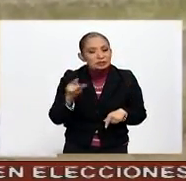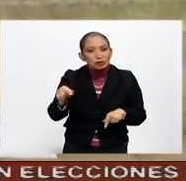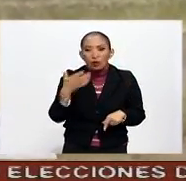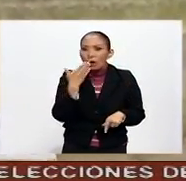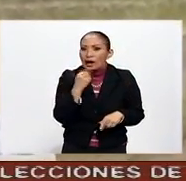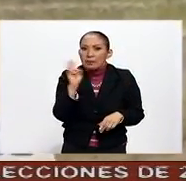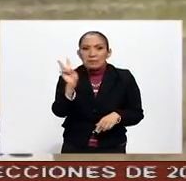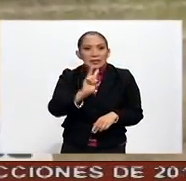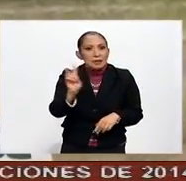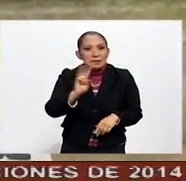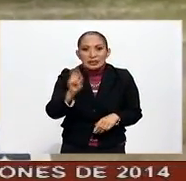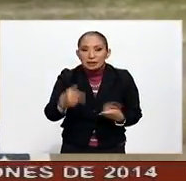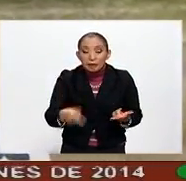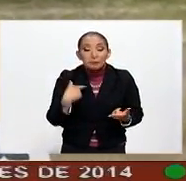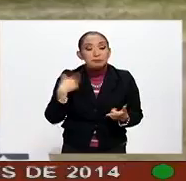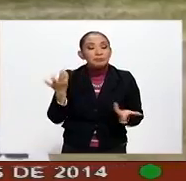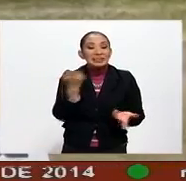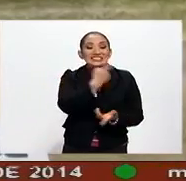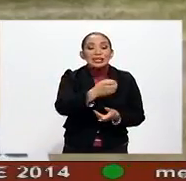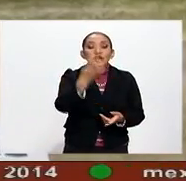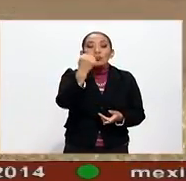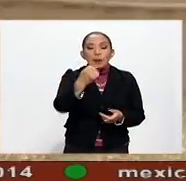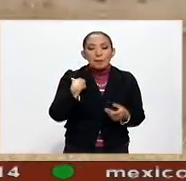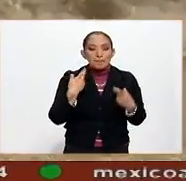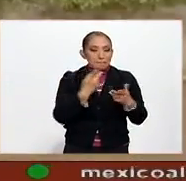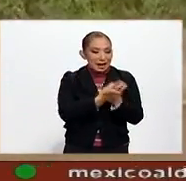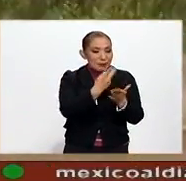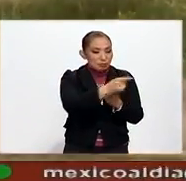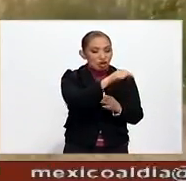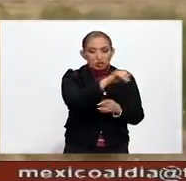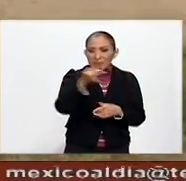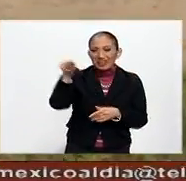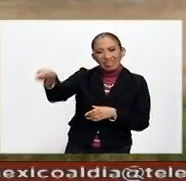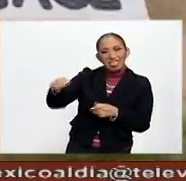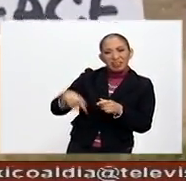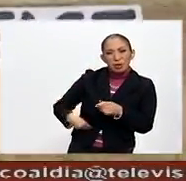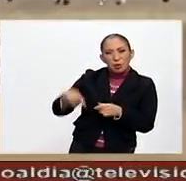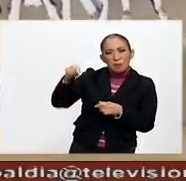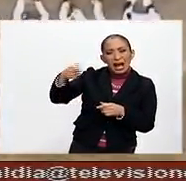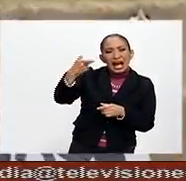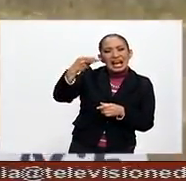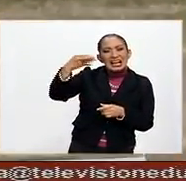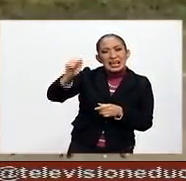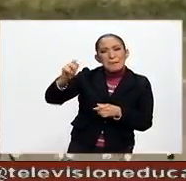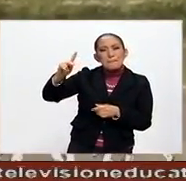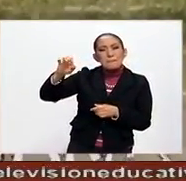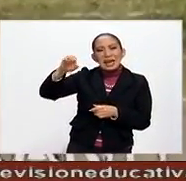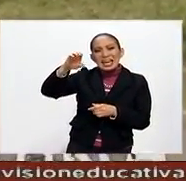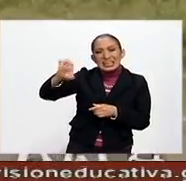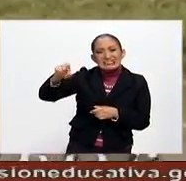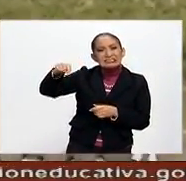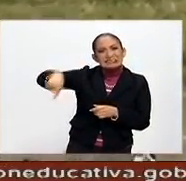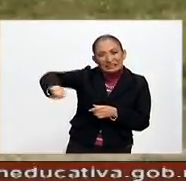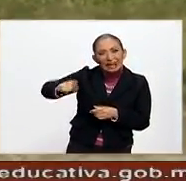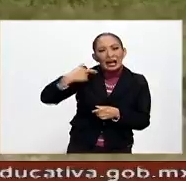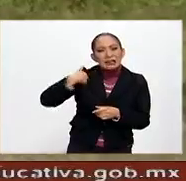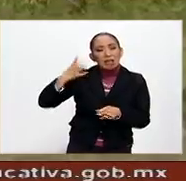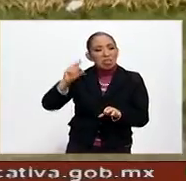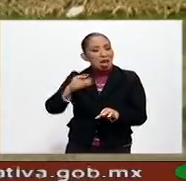esta vitamina. Los 109 premios Nobel acusan a Greenpeace y al resto de organizaciones antitransgénicos